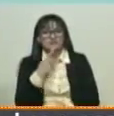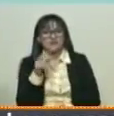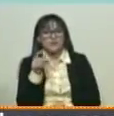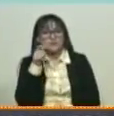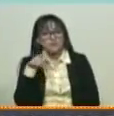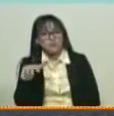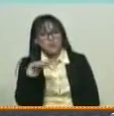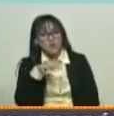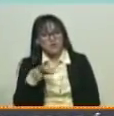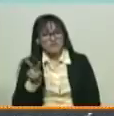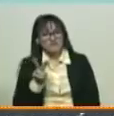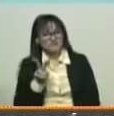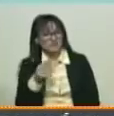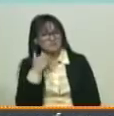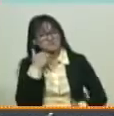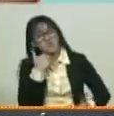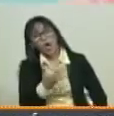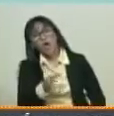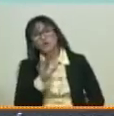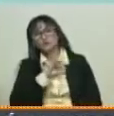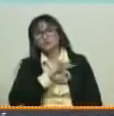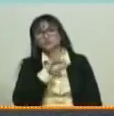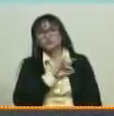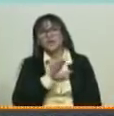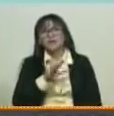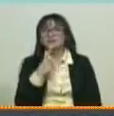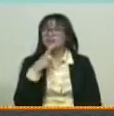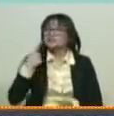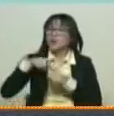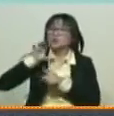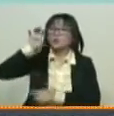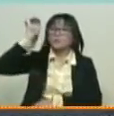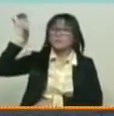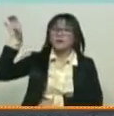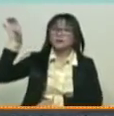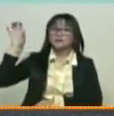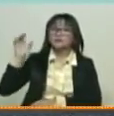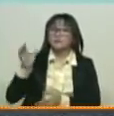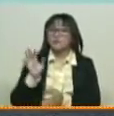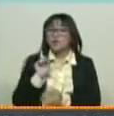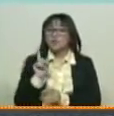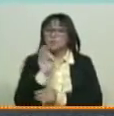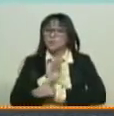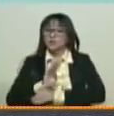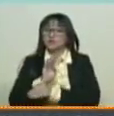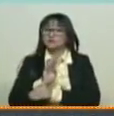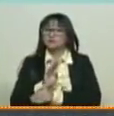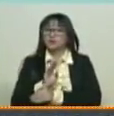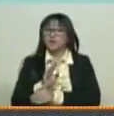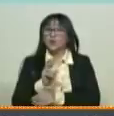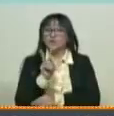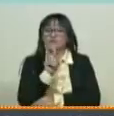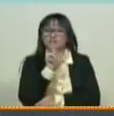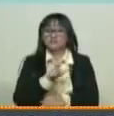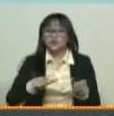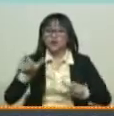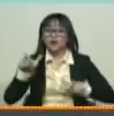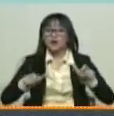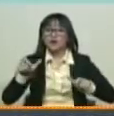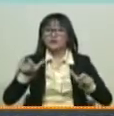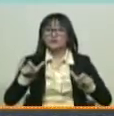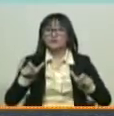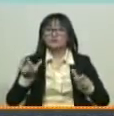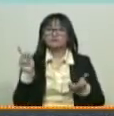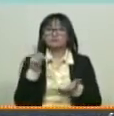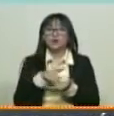basofia social y que así se lo dice a los otros países, que tomen medidas de protección frente a los venezolanos y las venezolanas que